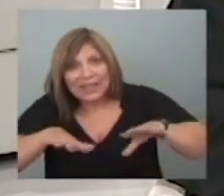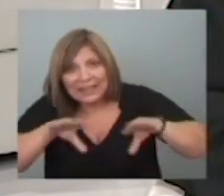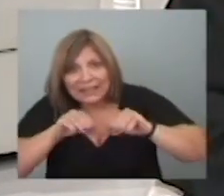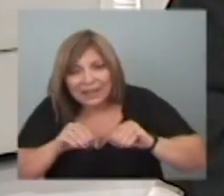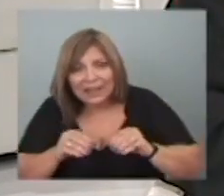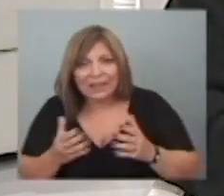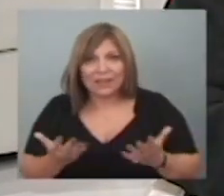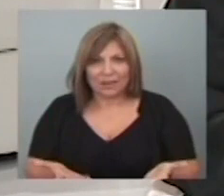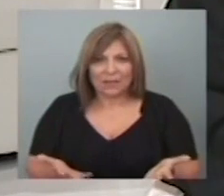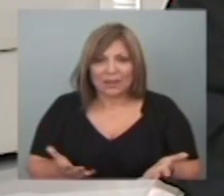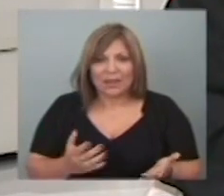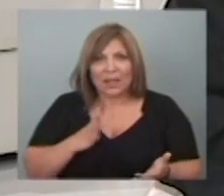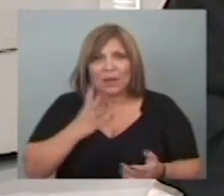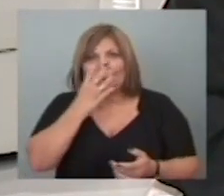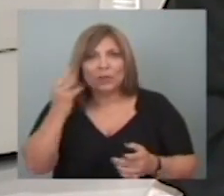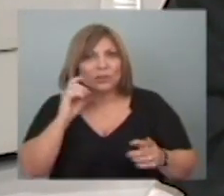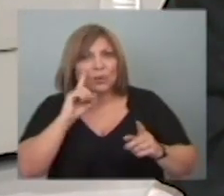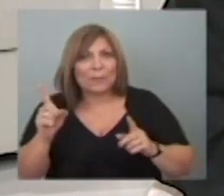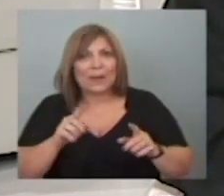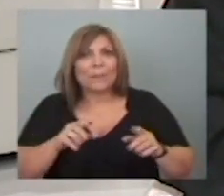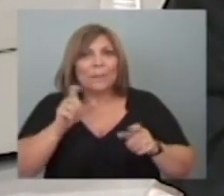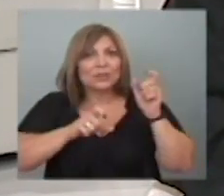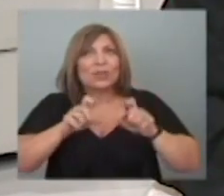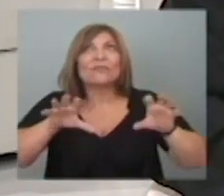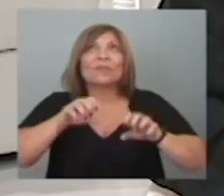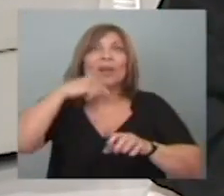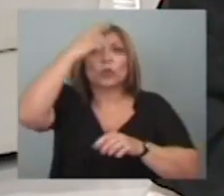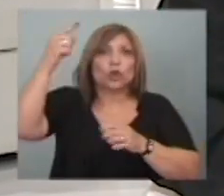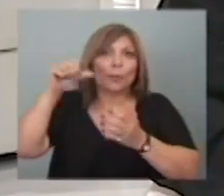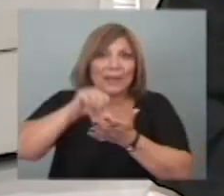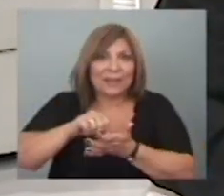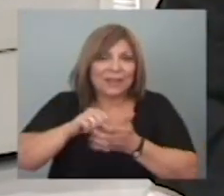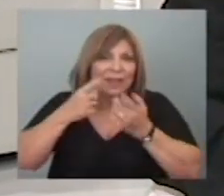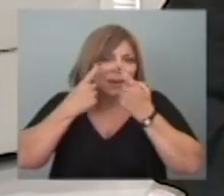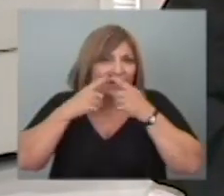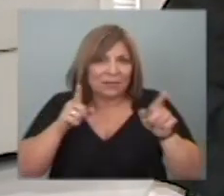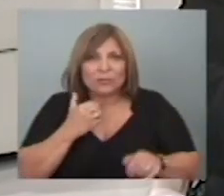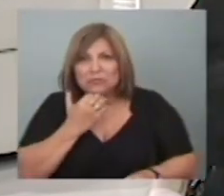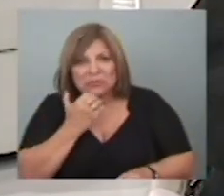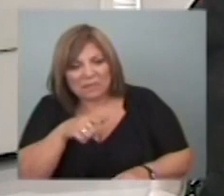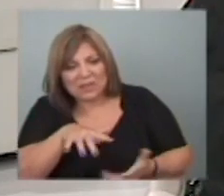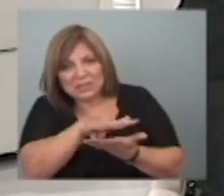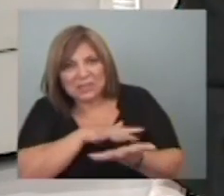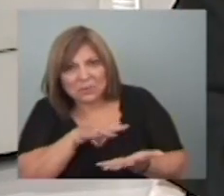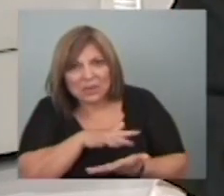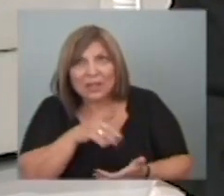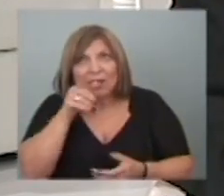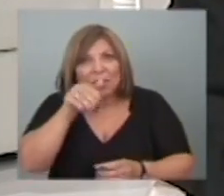Estado, y hay 400.000 personas que viven otra realidad, están alejados y